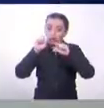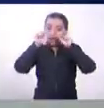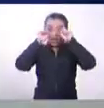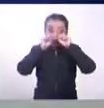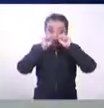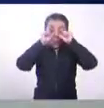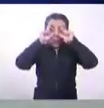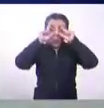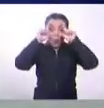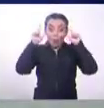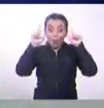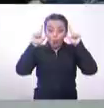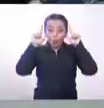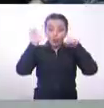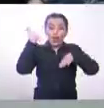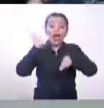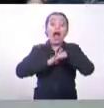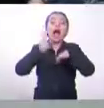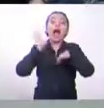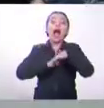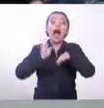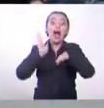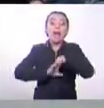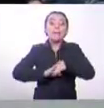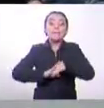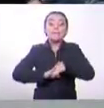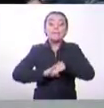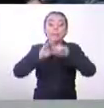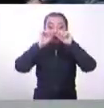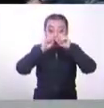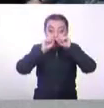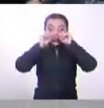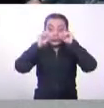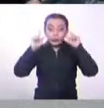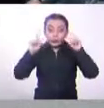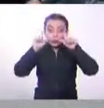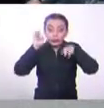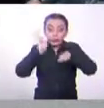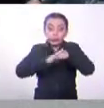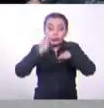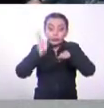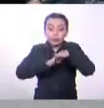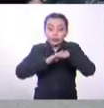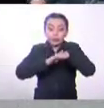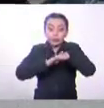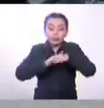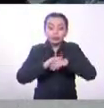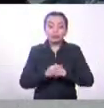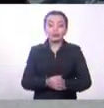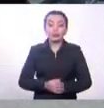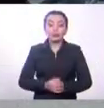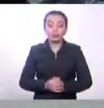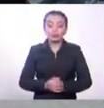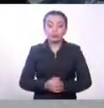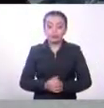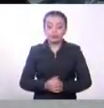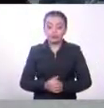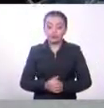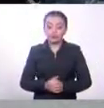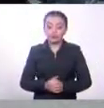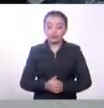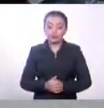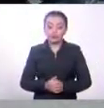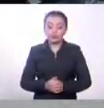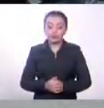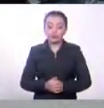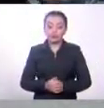no sé. Es advertencia. Ah, es advertencia. El primer mensaje que encontró fue este, advertencia, O sea, algo va a advertencia. pasar. Como para